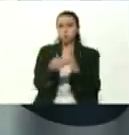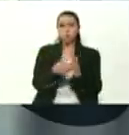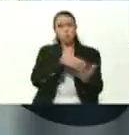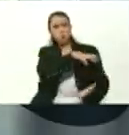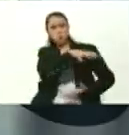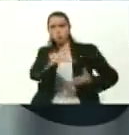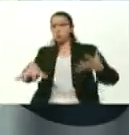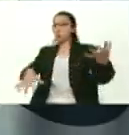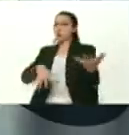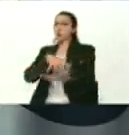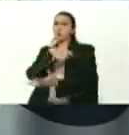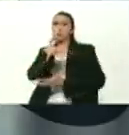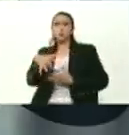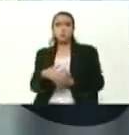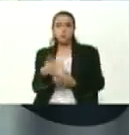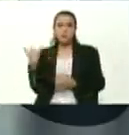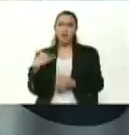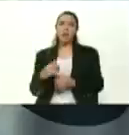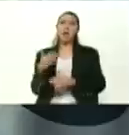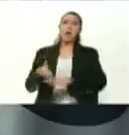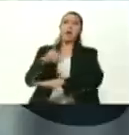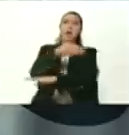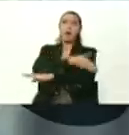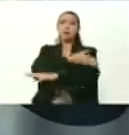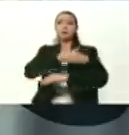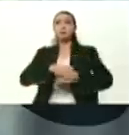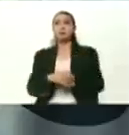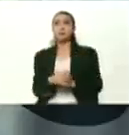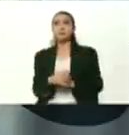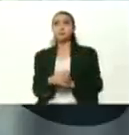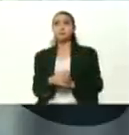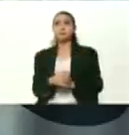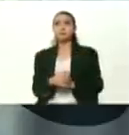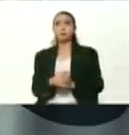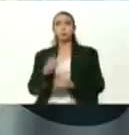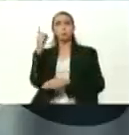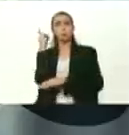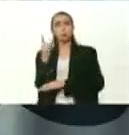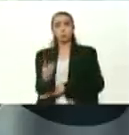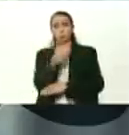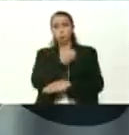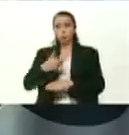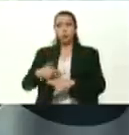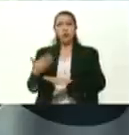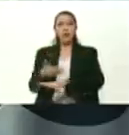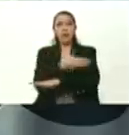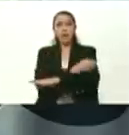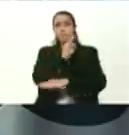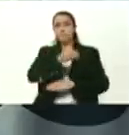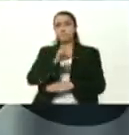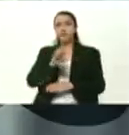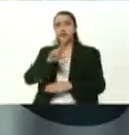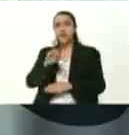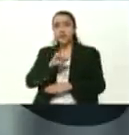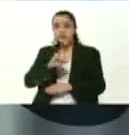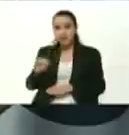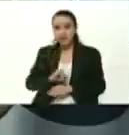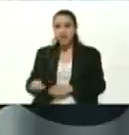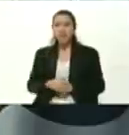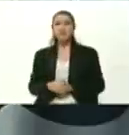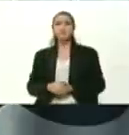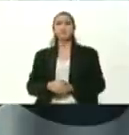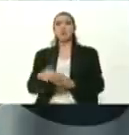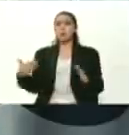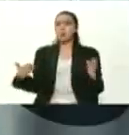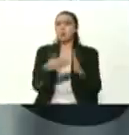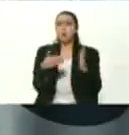genocida que tuvo en aquel momento, por mandato del expresidente Carlos Andrés Pérez, de mandar a